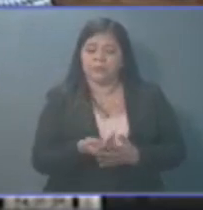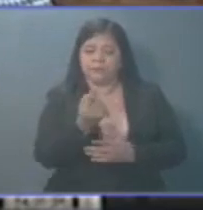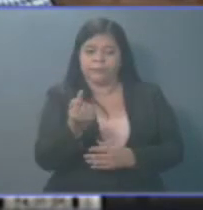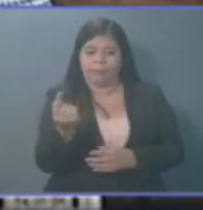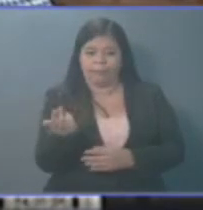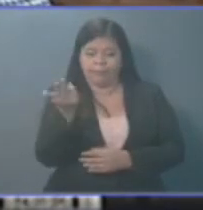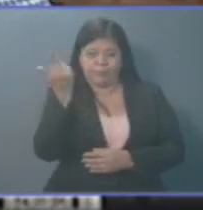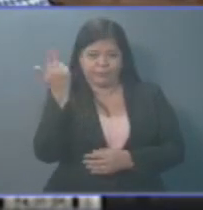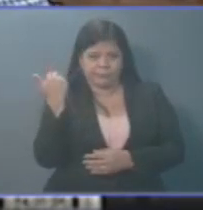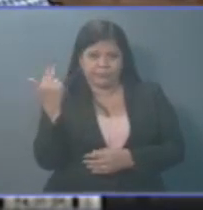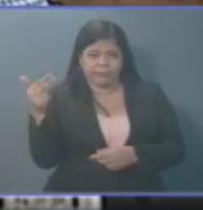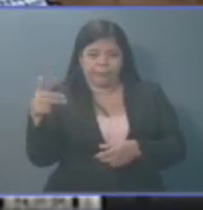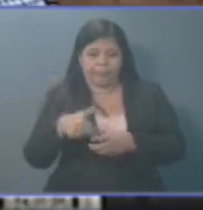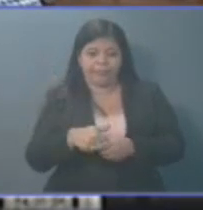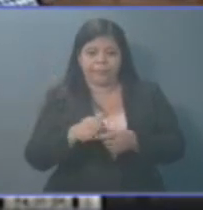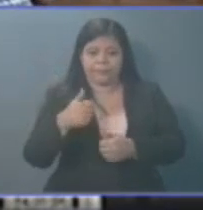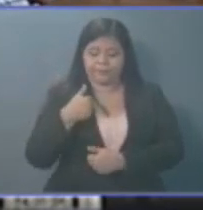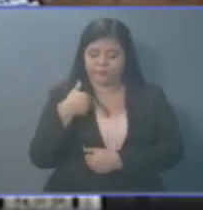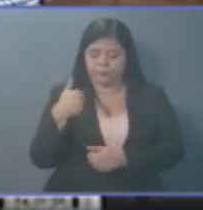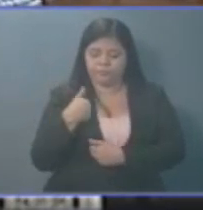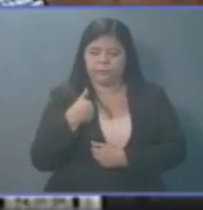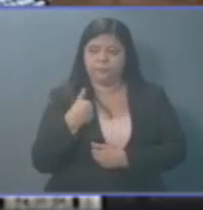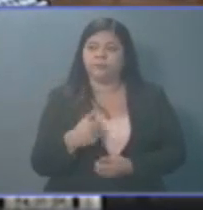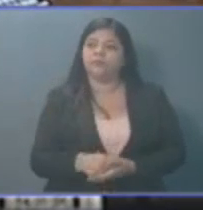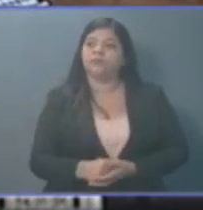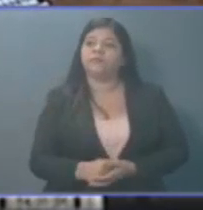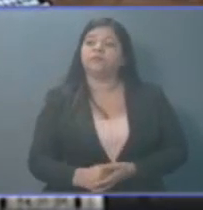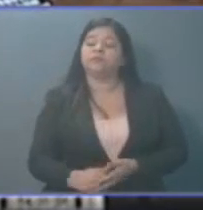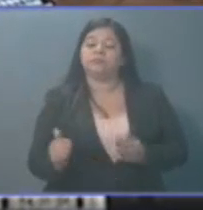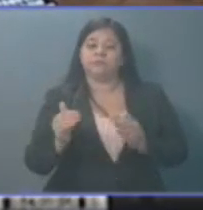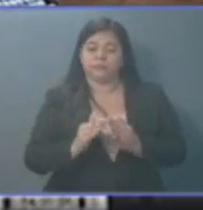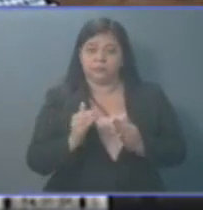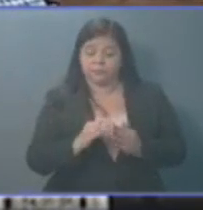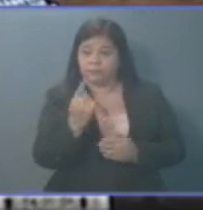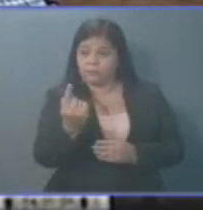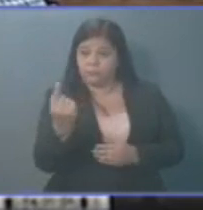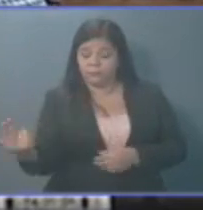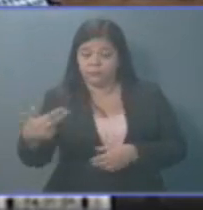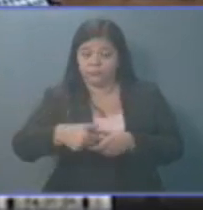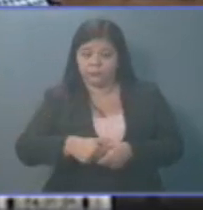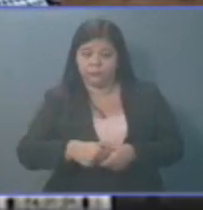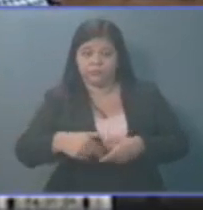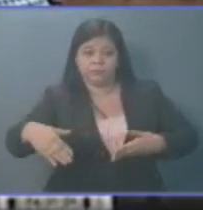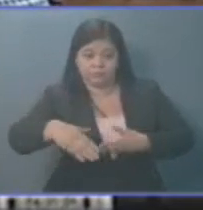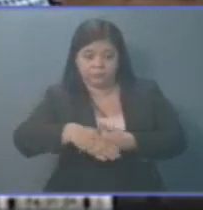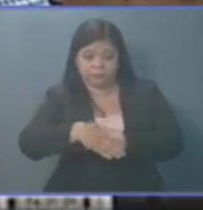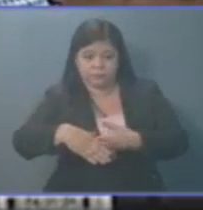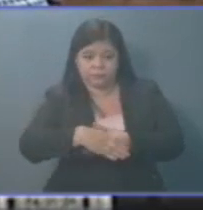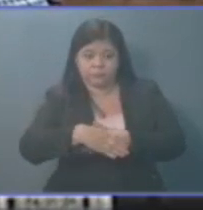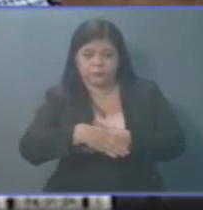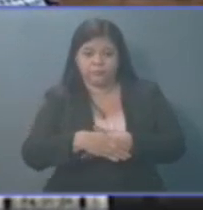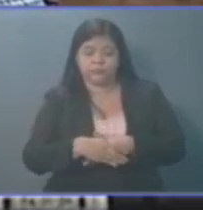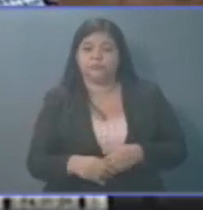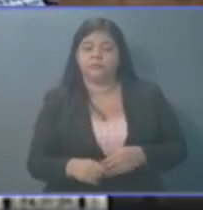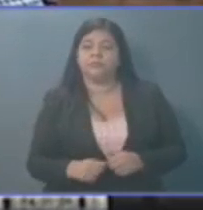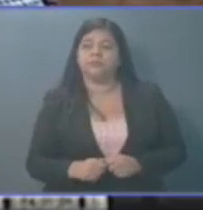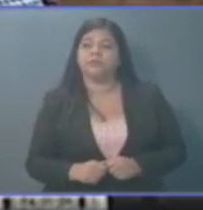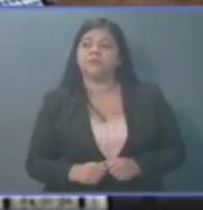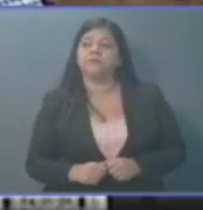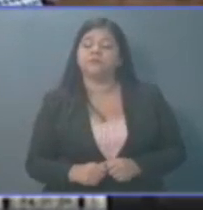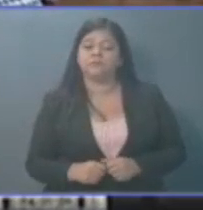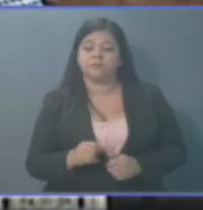veteranos militares de la Fuerza Armada y excombatientes del Frente Farabundo Martí para la Liberación Nacional